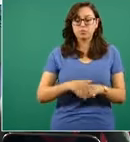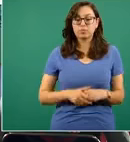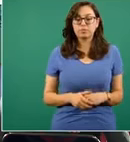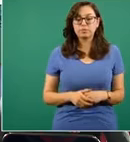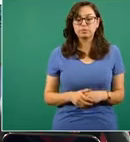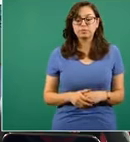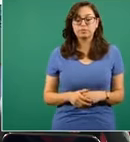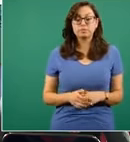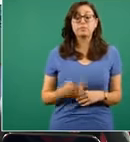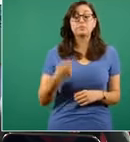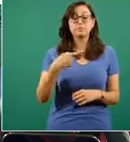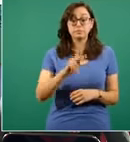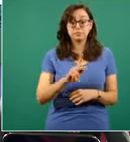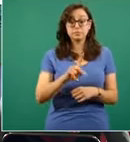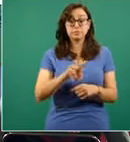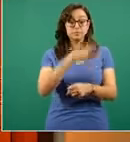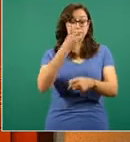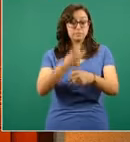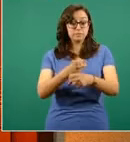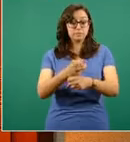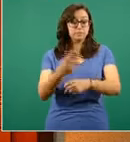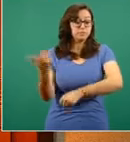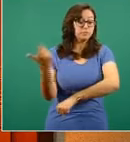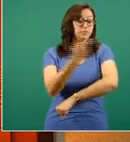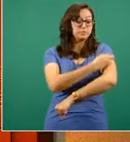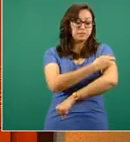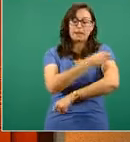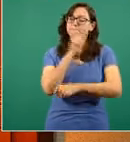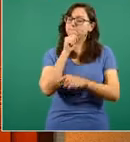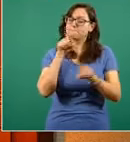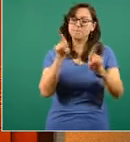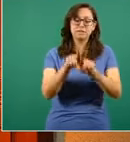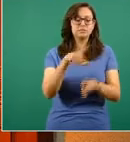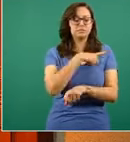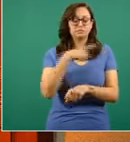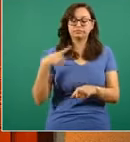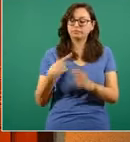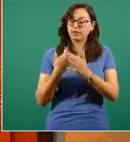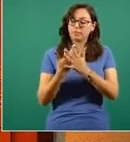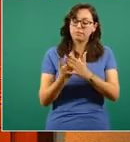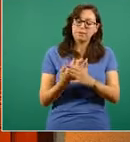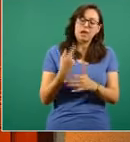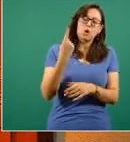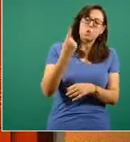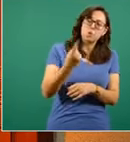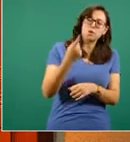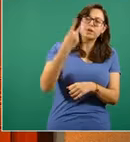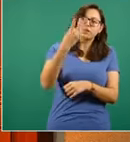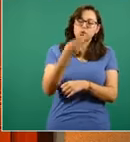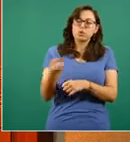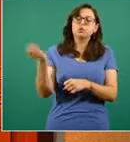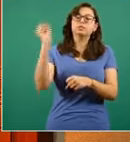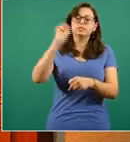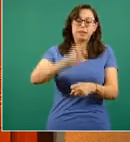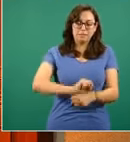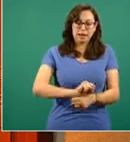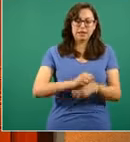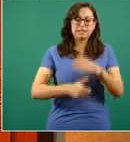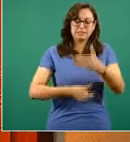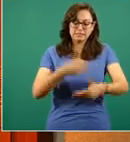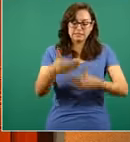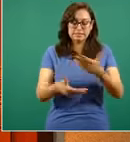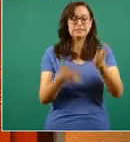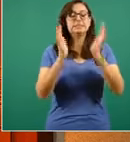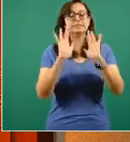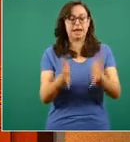aplique la segunda dosis, deberá pasar entre 1 y 2 semanas preferentemente para entonces pensar que esa persona ya